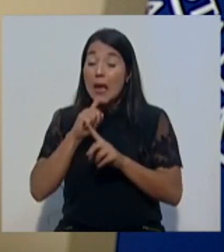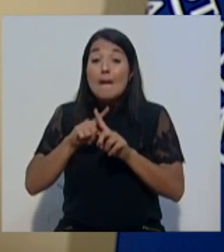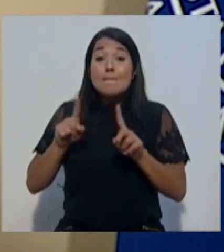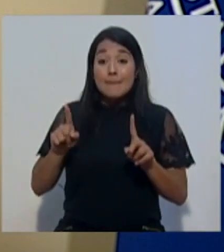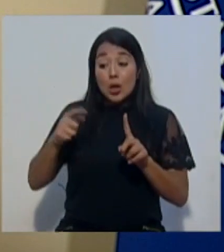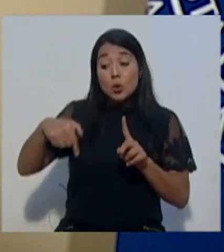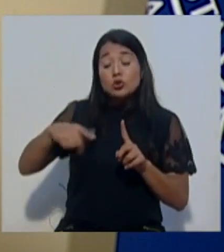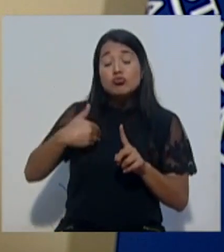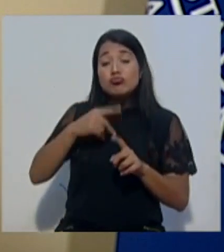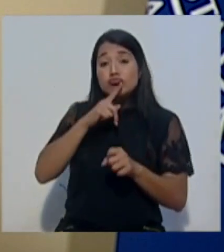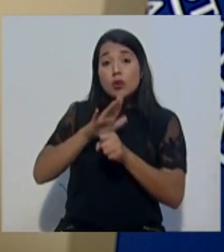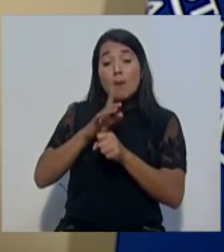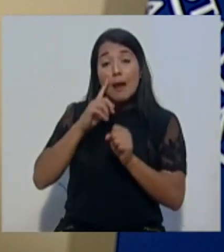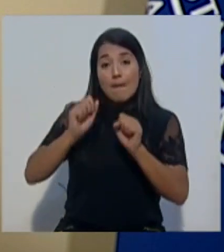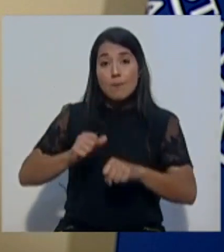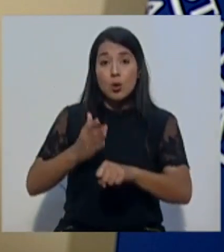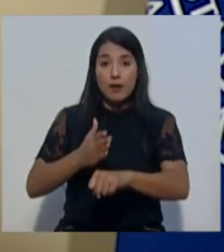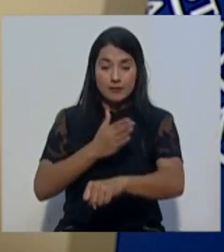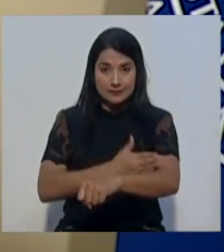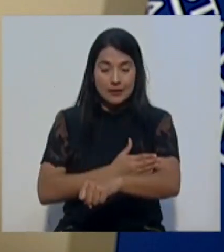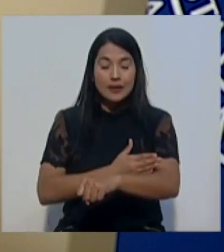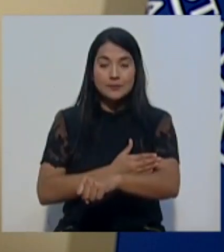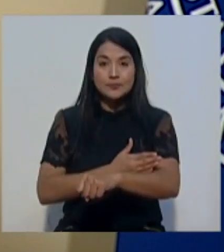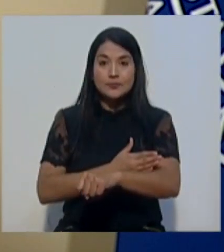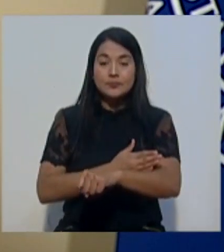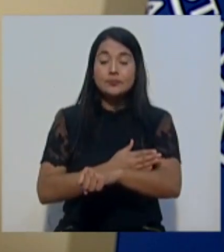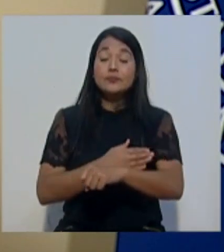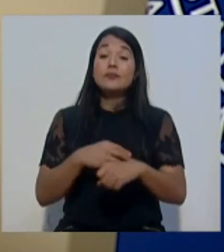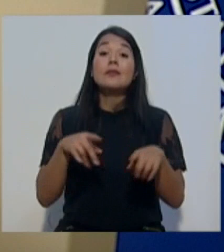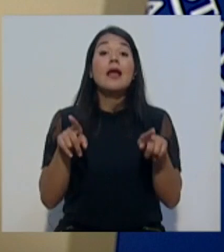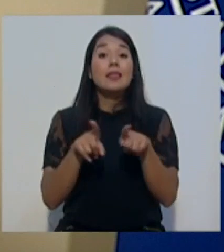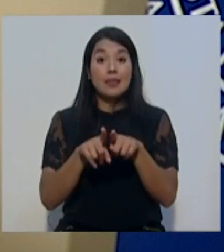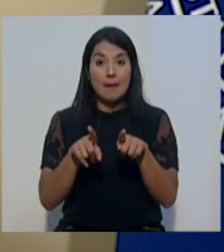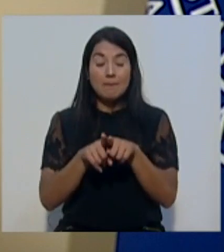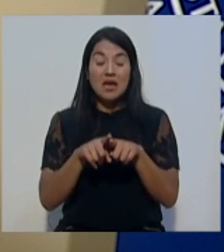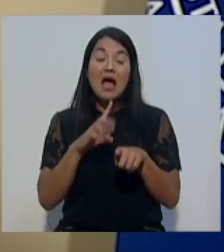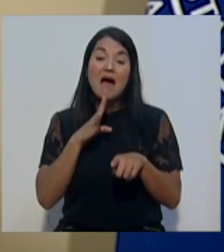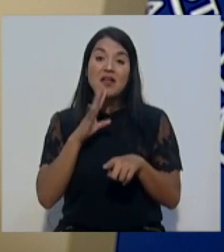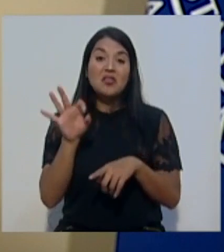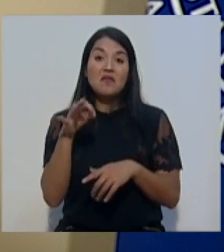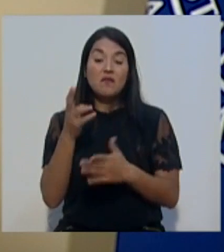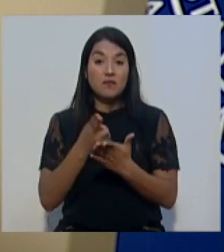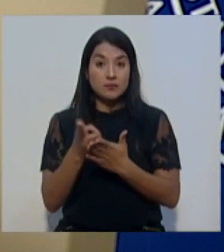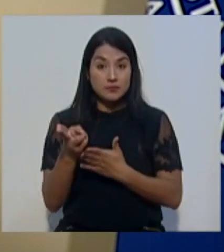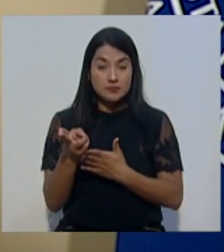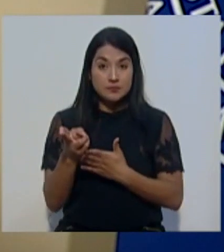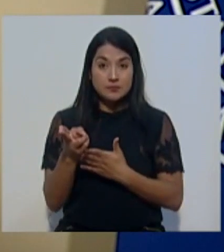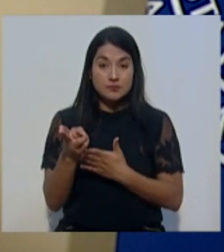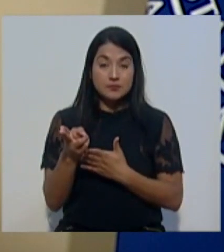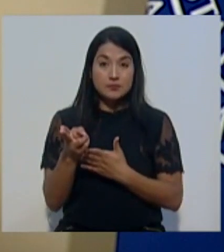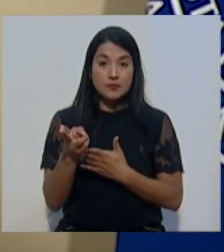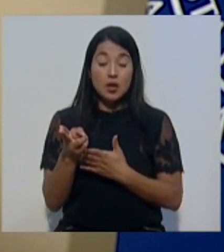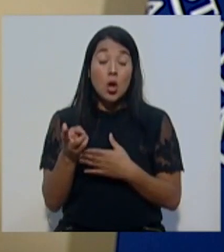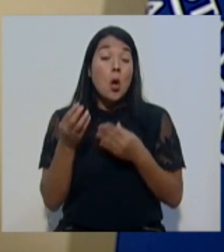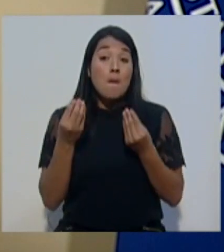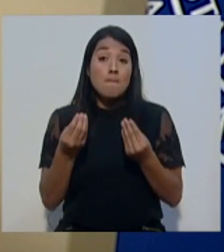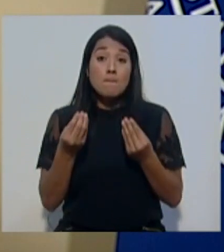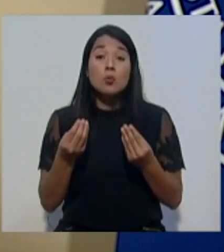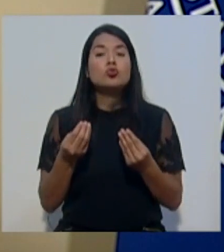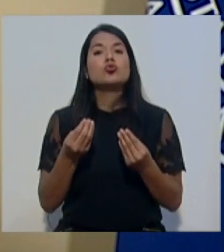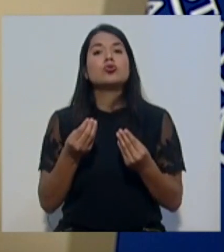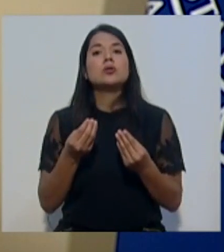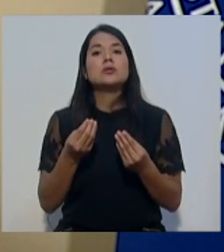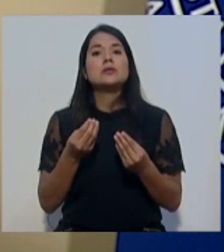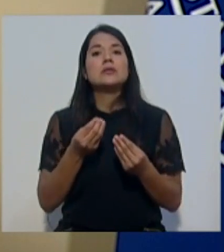lo dije, para avanzar. Ciertamente también, siendo franco, pues muchos de los jerarcas